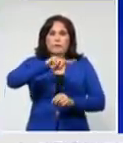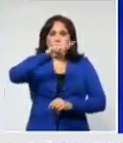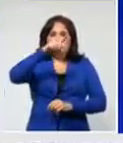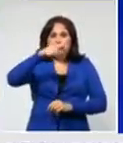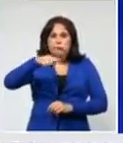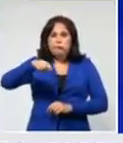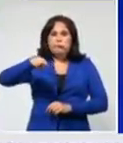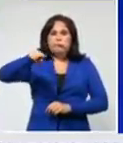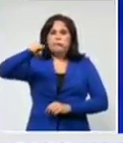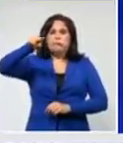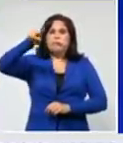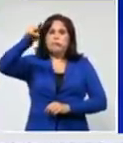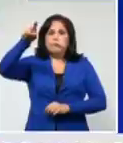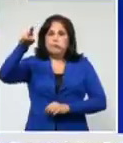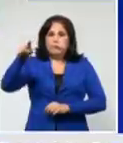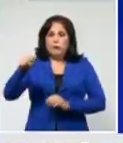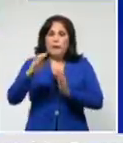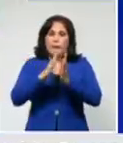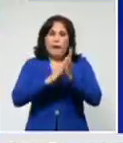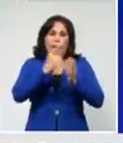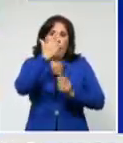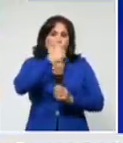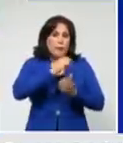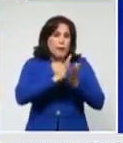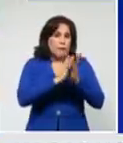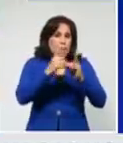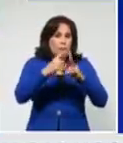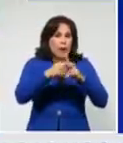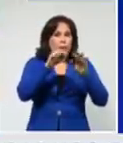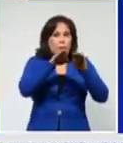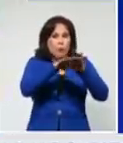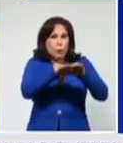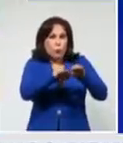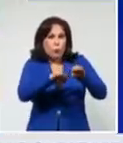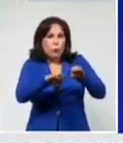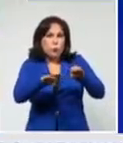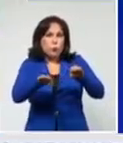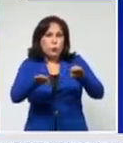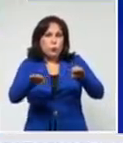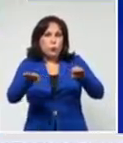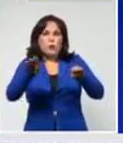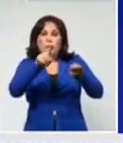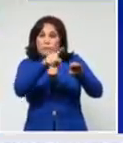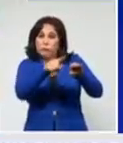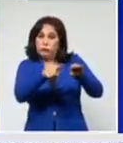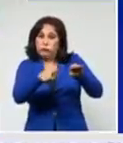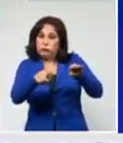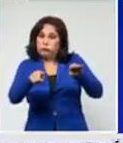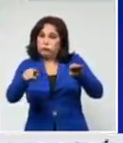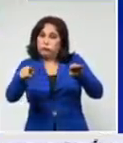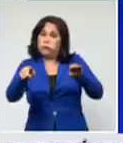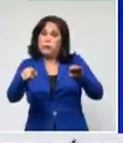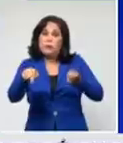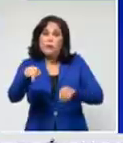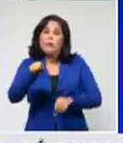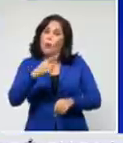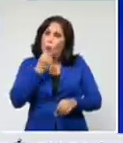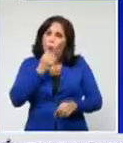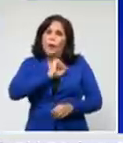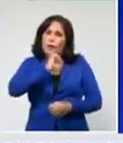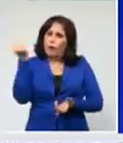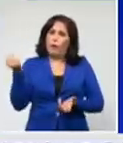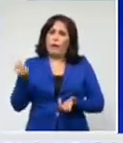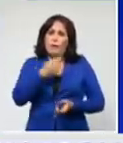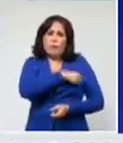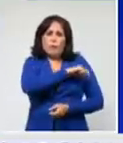un pico en los meses de abril y mayo, después una reducción importante, lo cual demuestra que lo pudimos lograr y lo vamos a